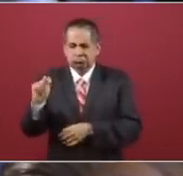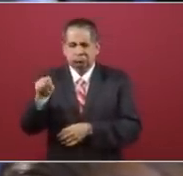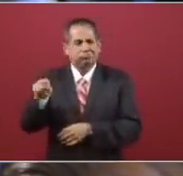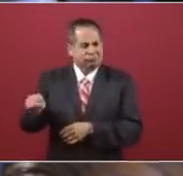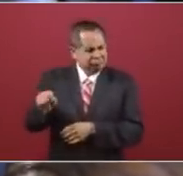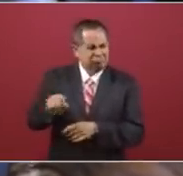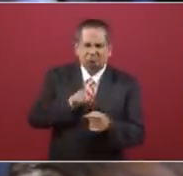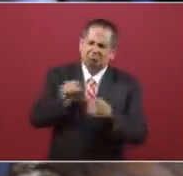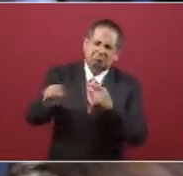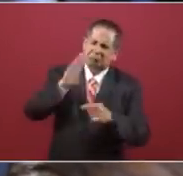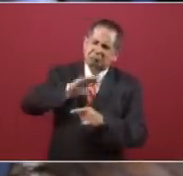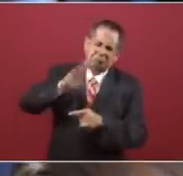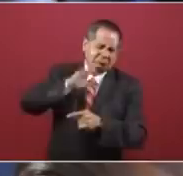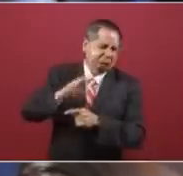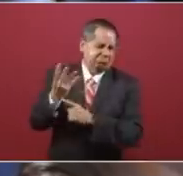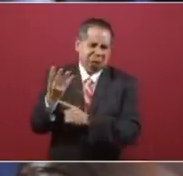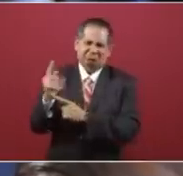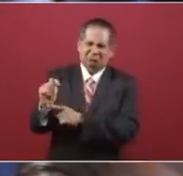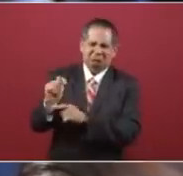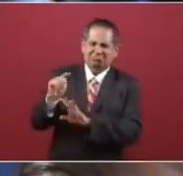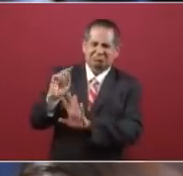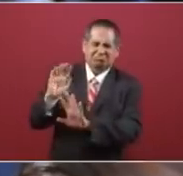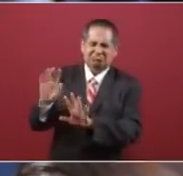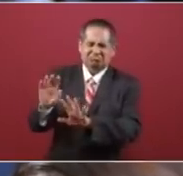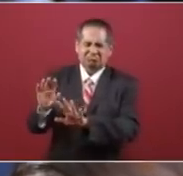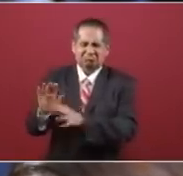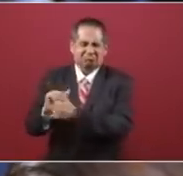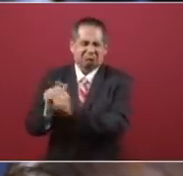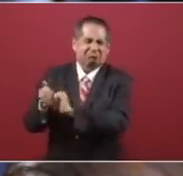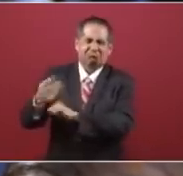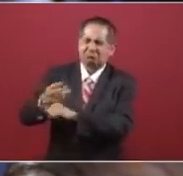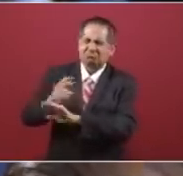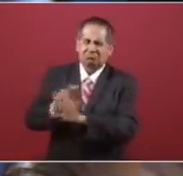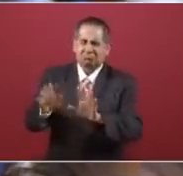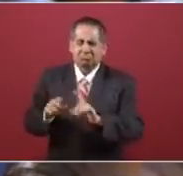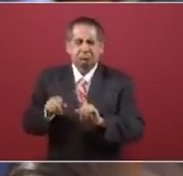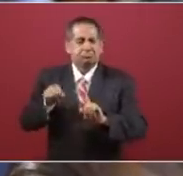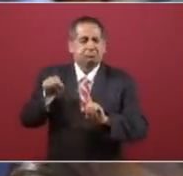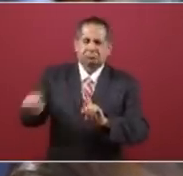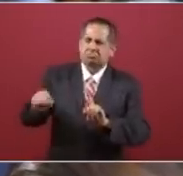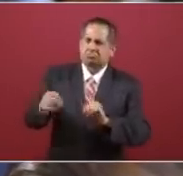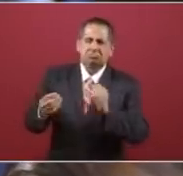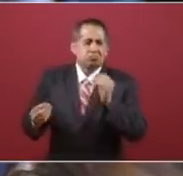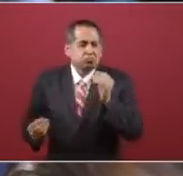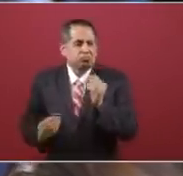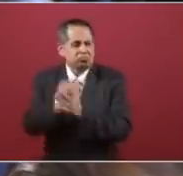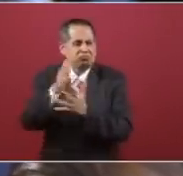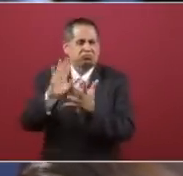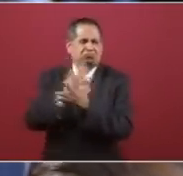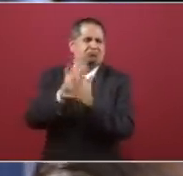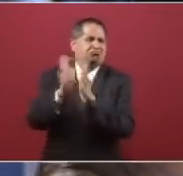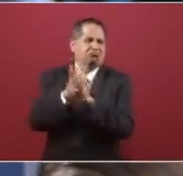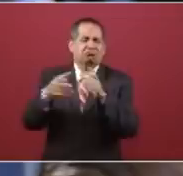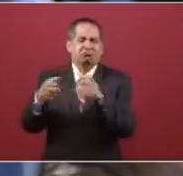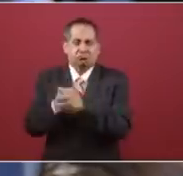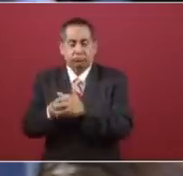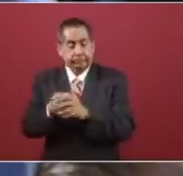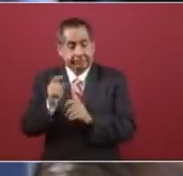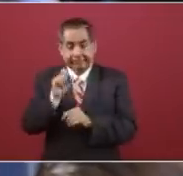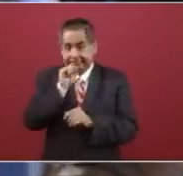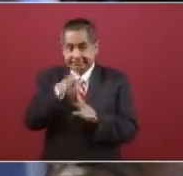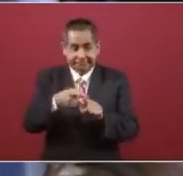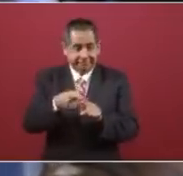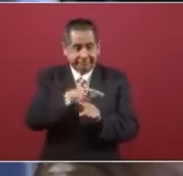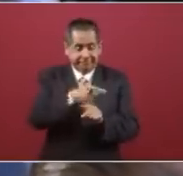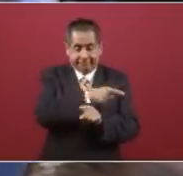que eh la Cuarta Transformación era eh era la nueva mafia del poder. Es esto fue en la recta final